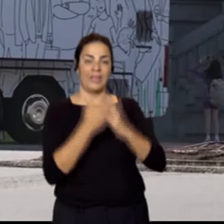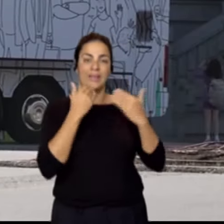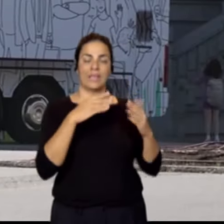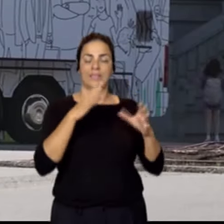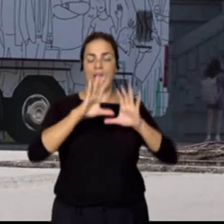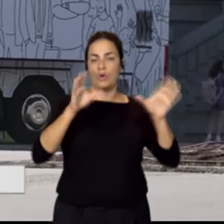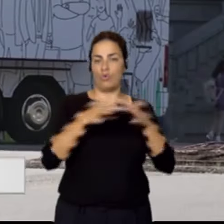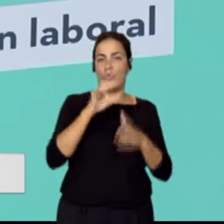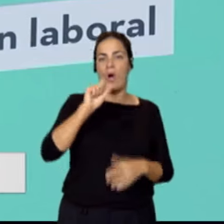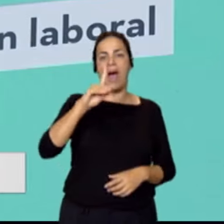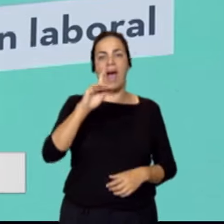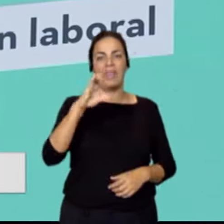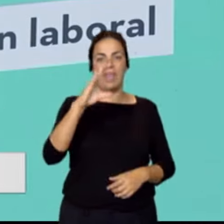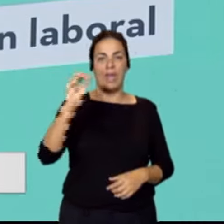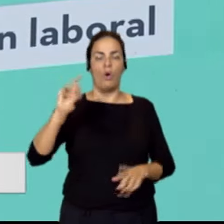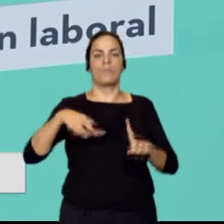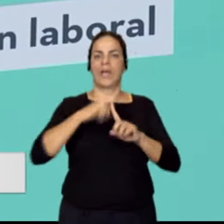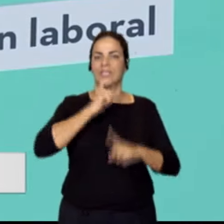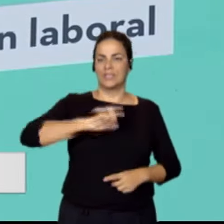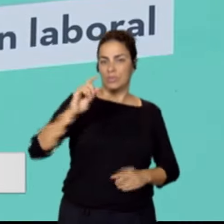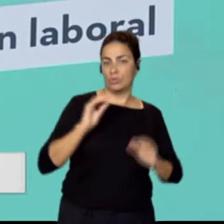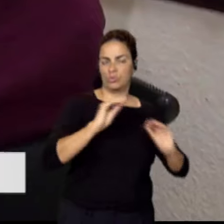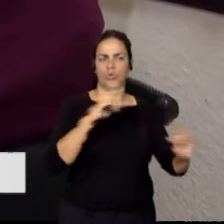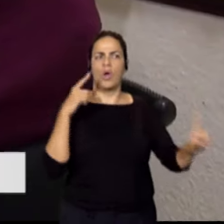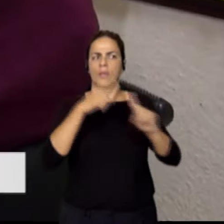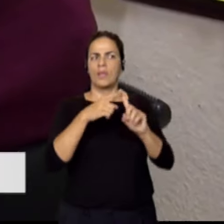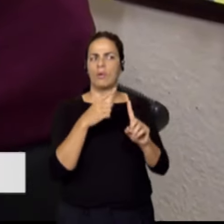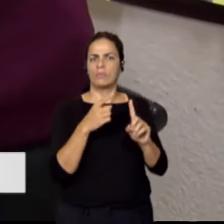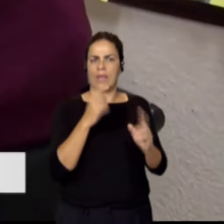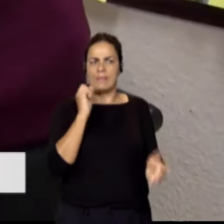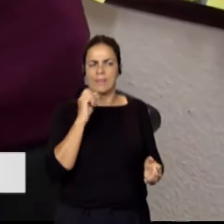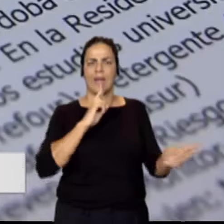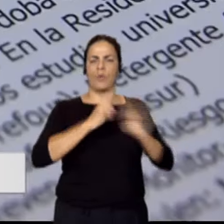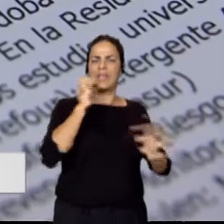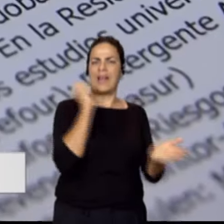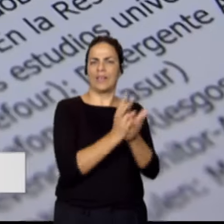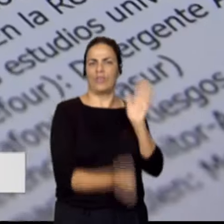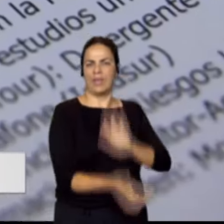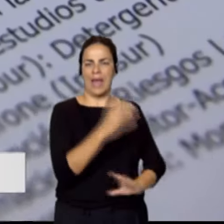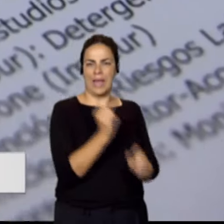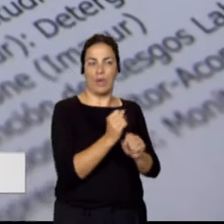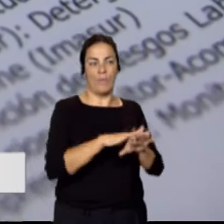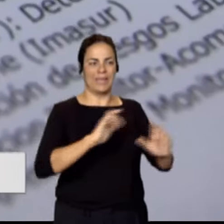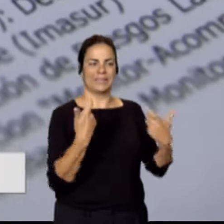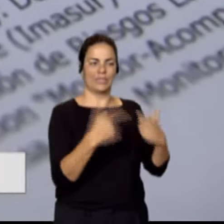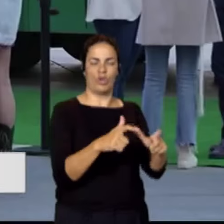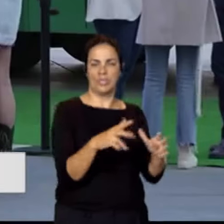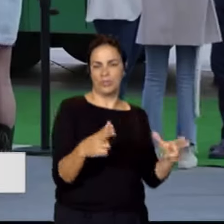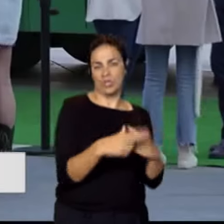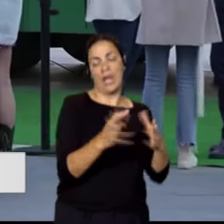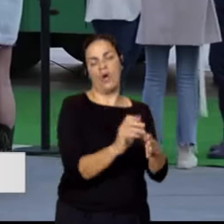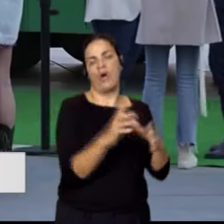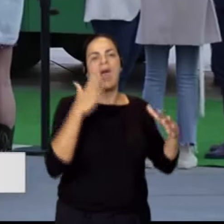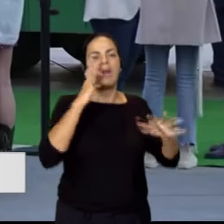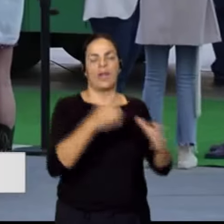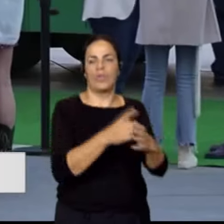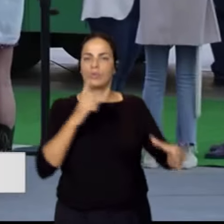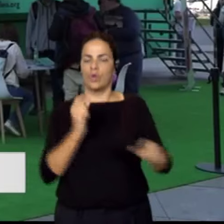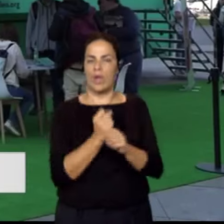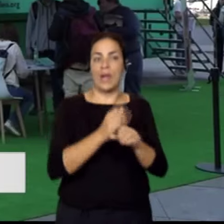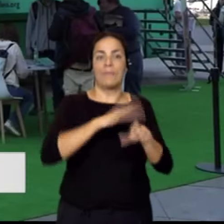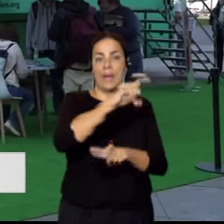para responder al reto de crear empleo para sectores sociales en riesgo de exclusión laboral como personas con capacidades diferentes o